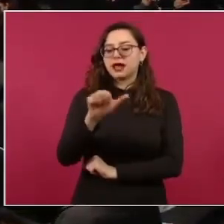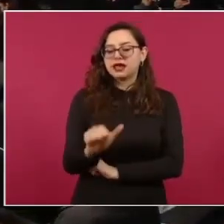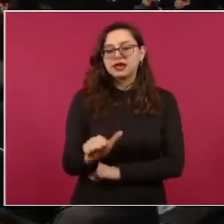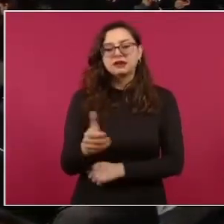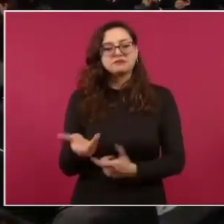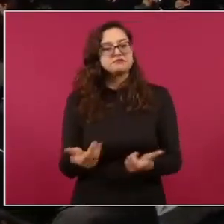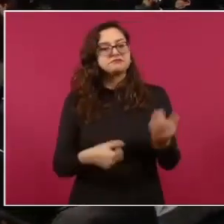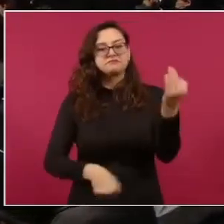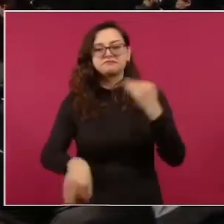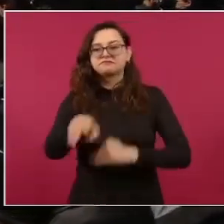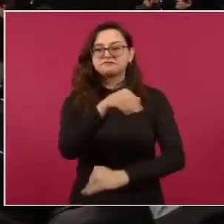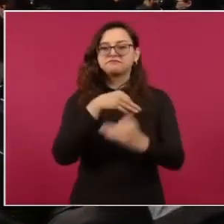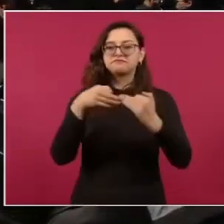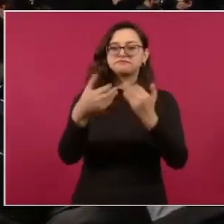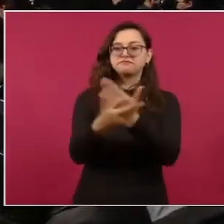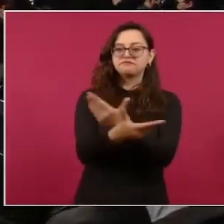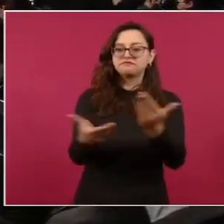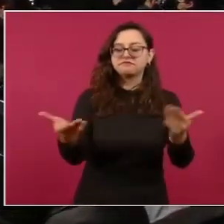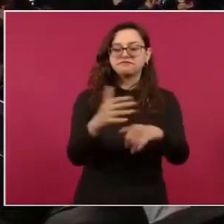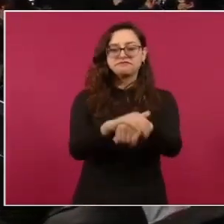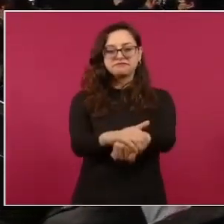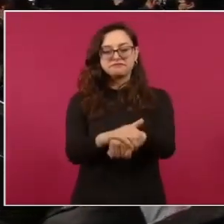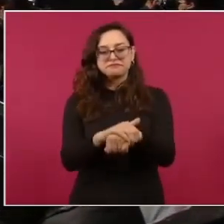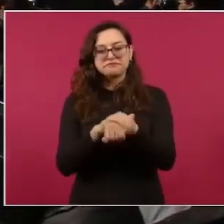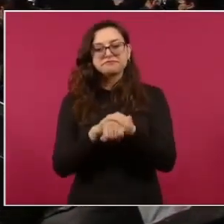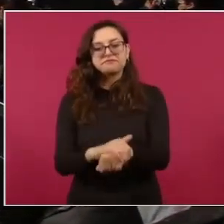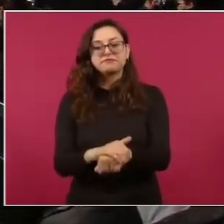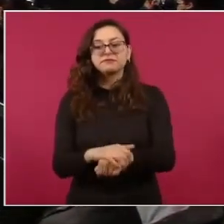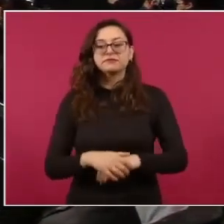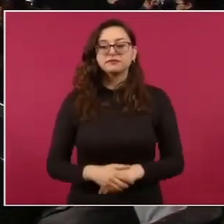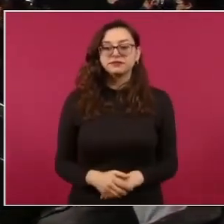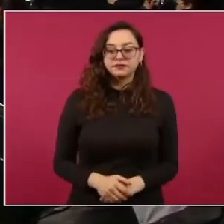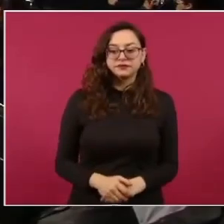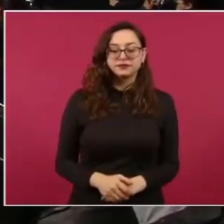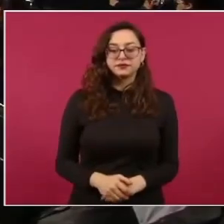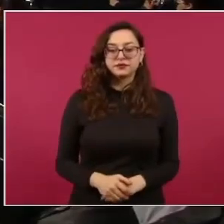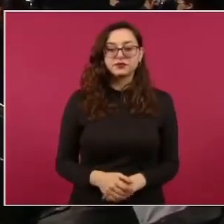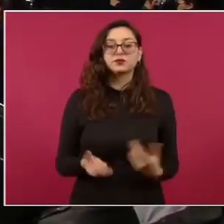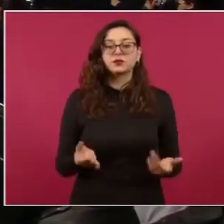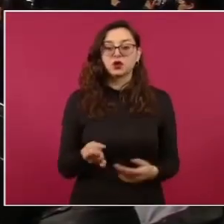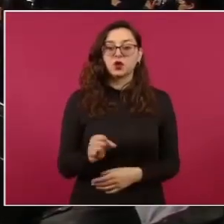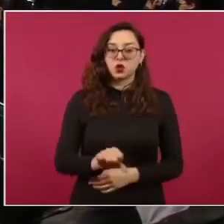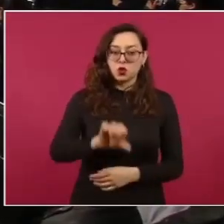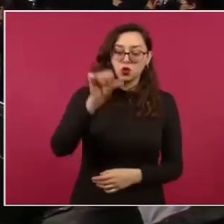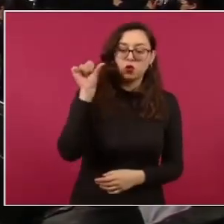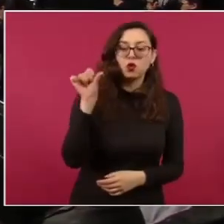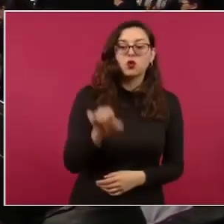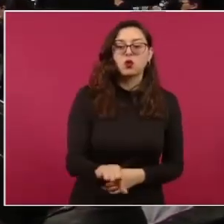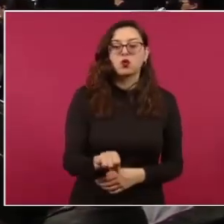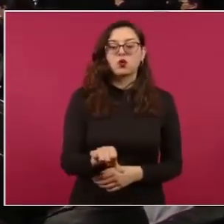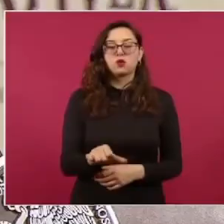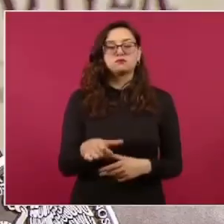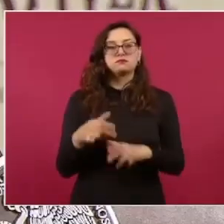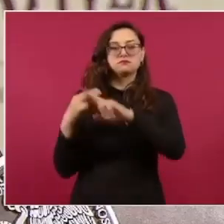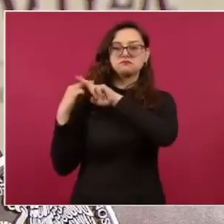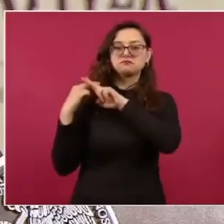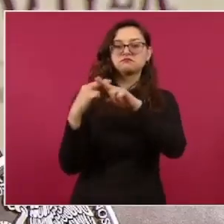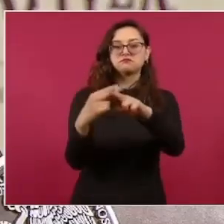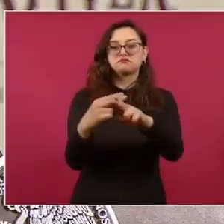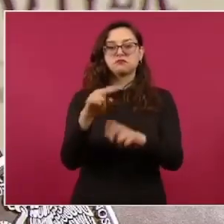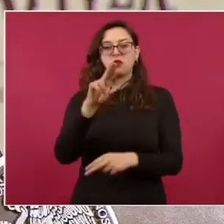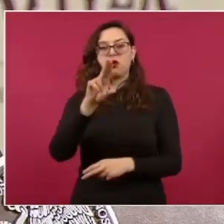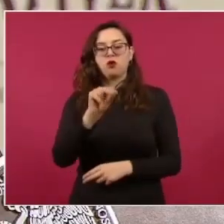es un honor por partida doble estar el día de hoy en la celebración de los 80 años del